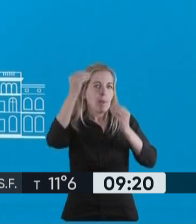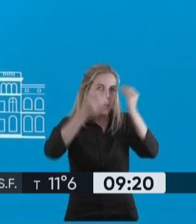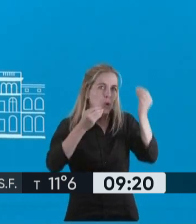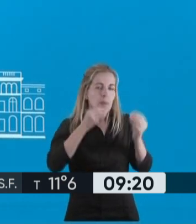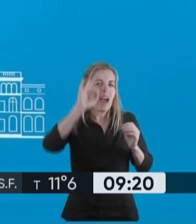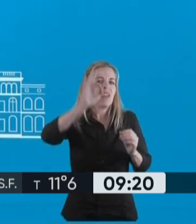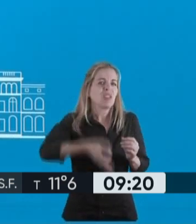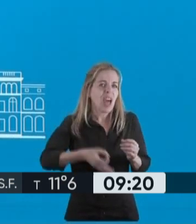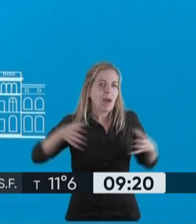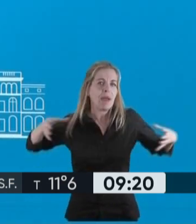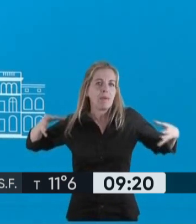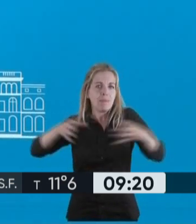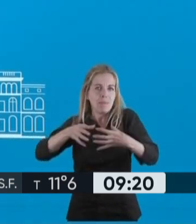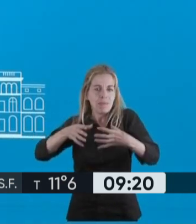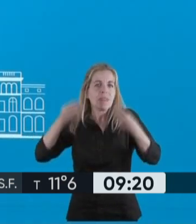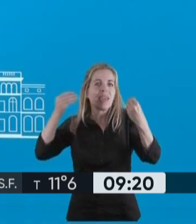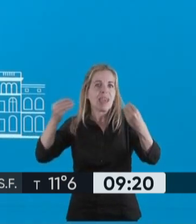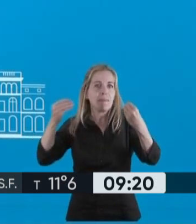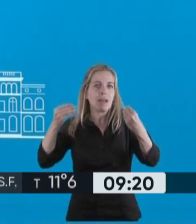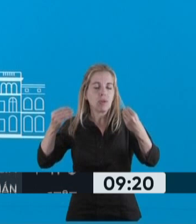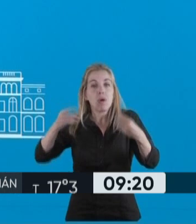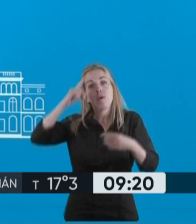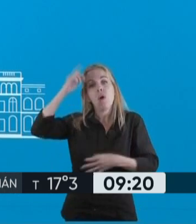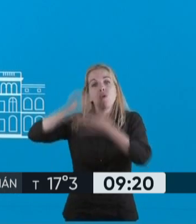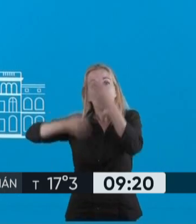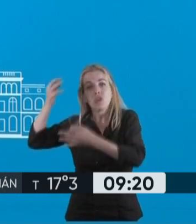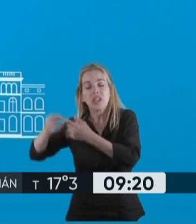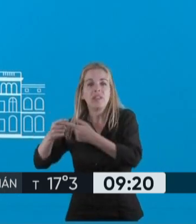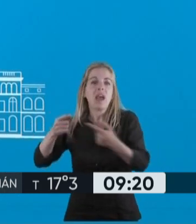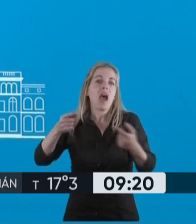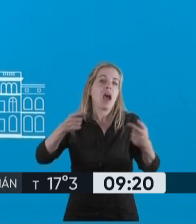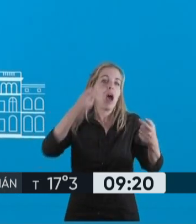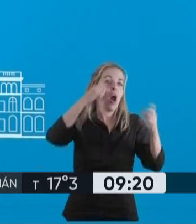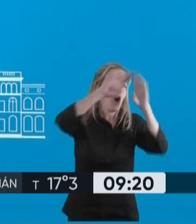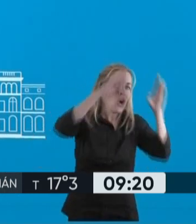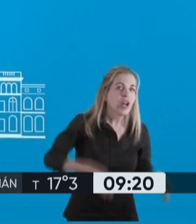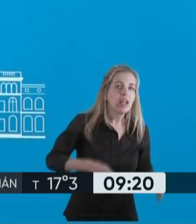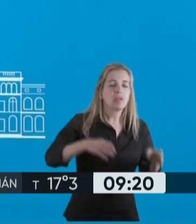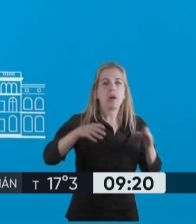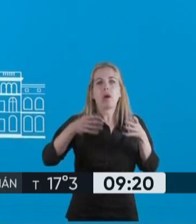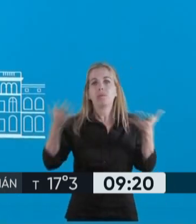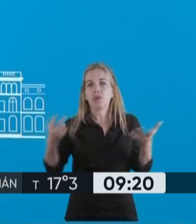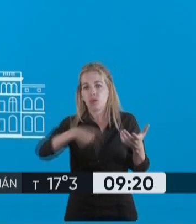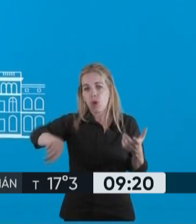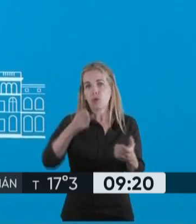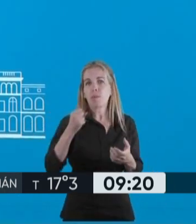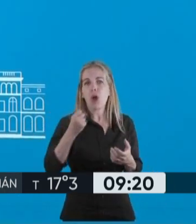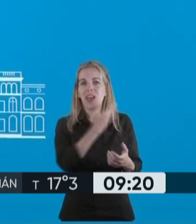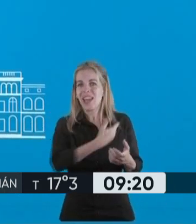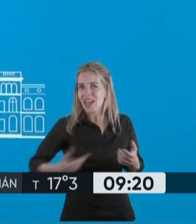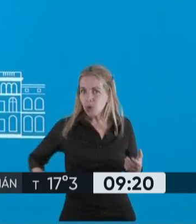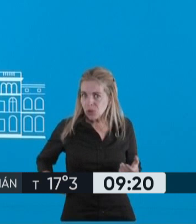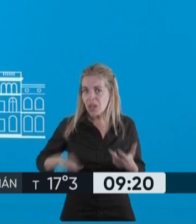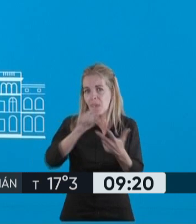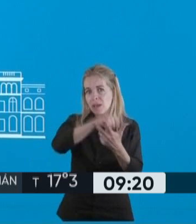este momento entre el Poder Legislativo y la Corte. Es un conflicto entre el Poder Legislativo y la Corte, somos el Poder Ejecutivo,